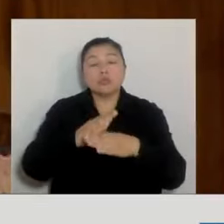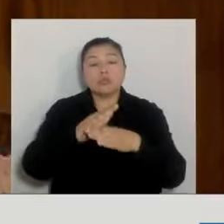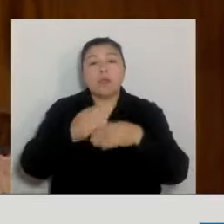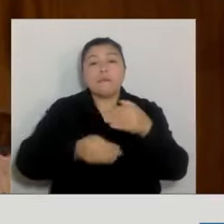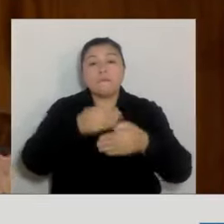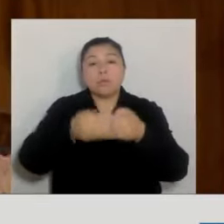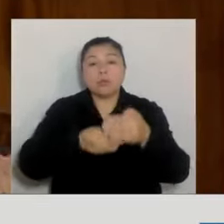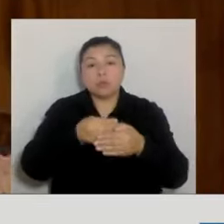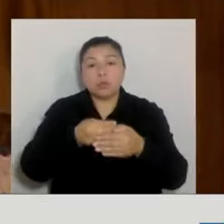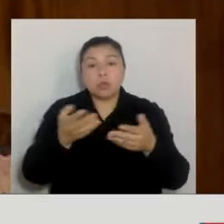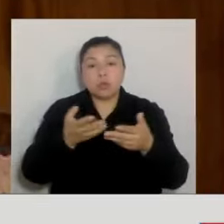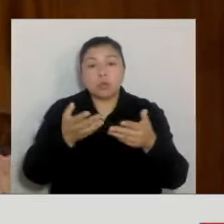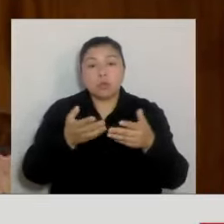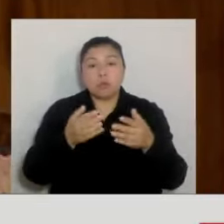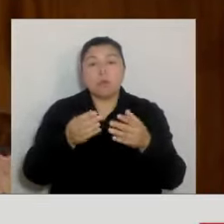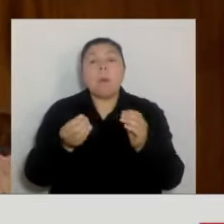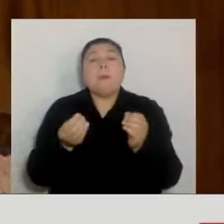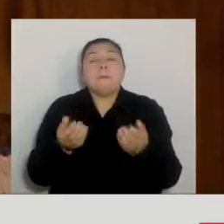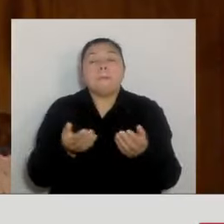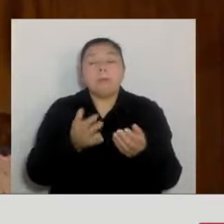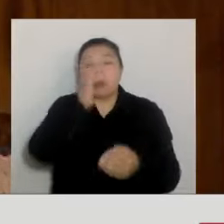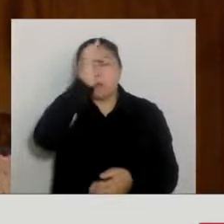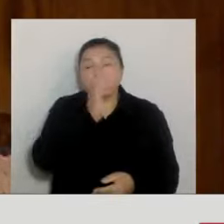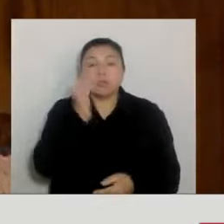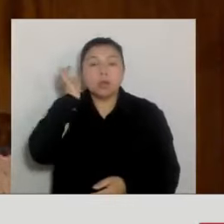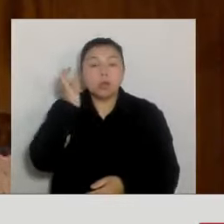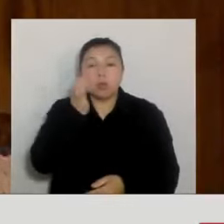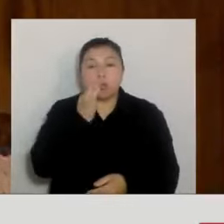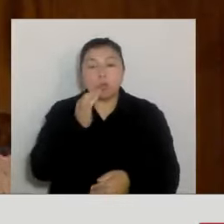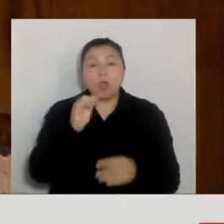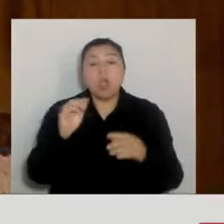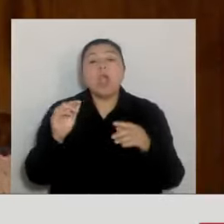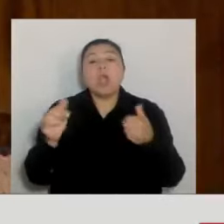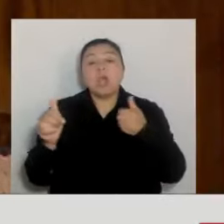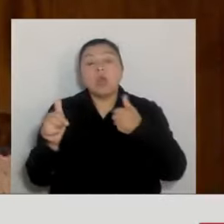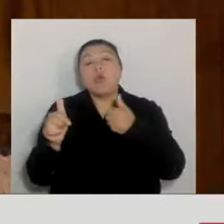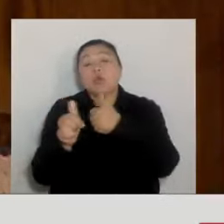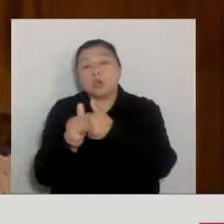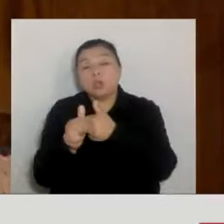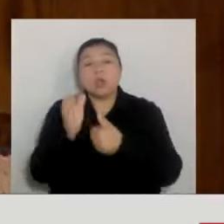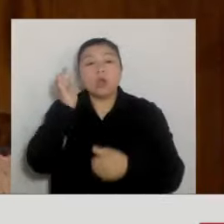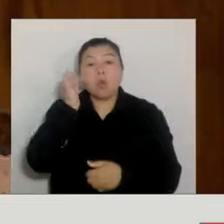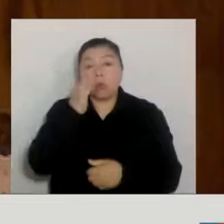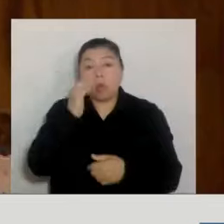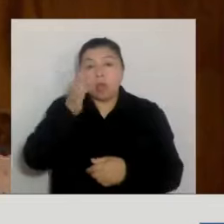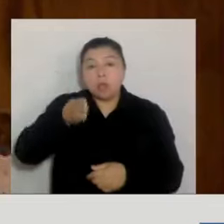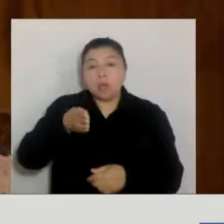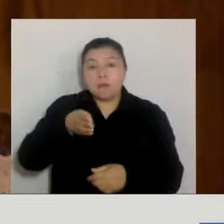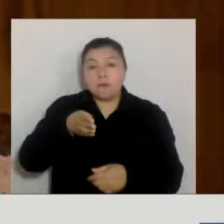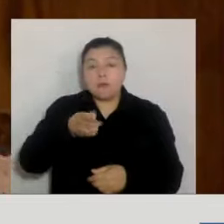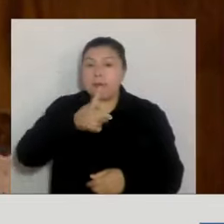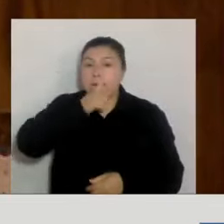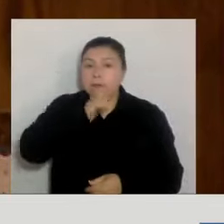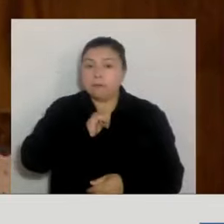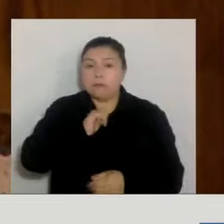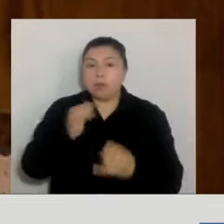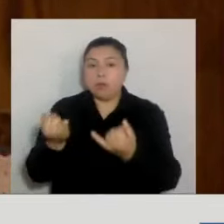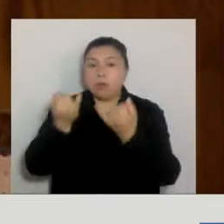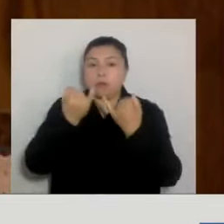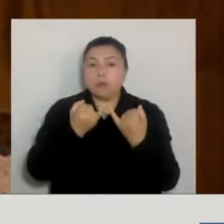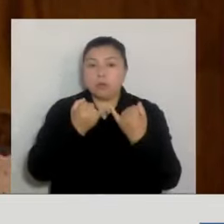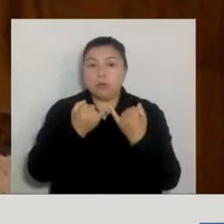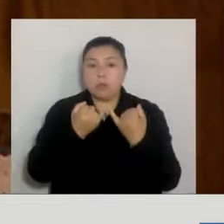y establece para los funcionarios funcionarias y los consejeros o consejeras El Deber de guardar reserva de la información a la que